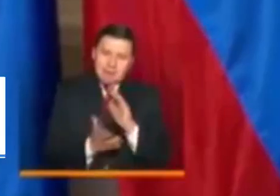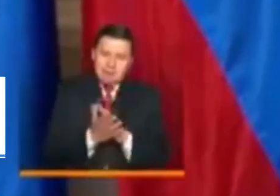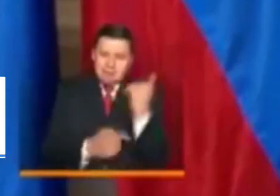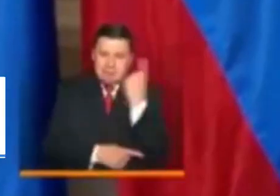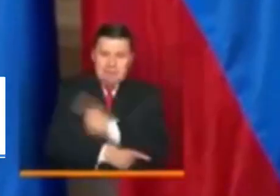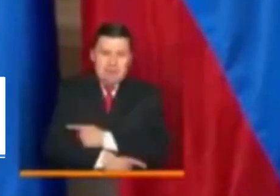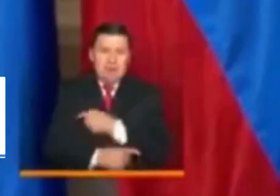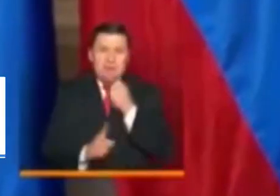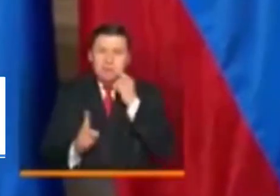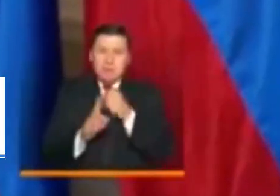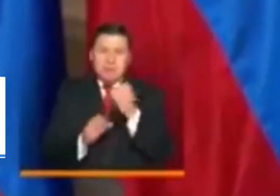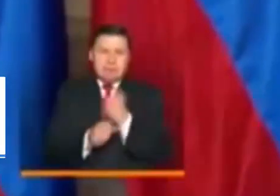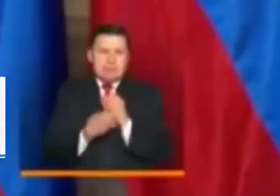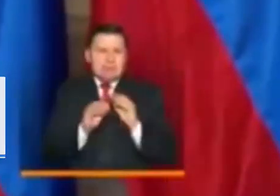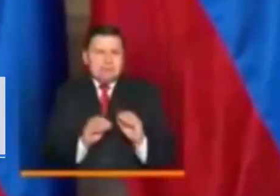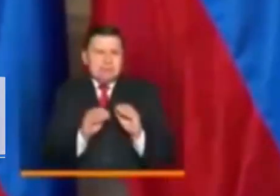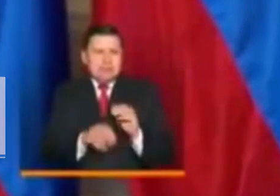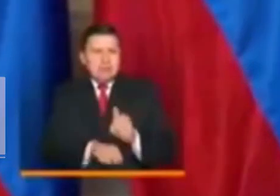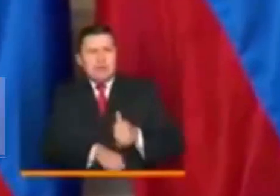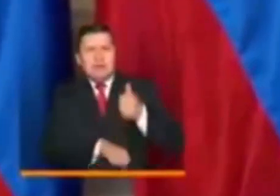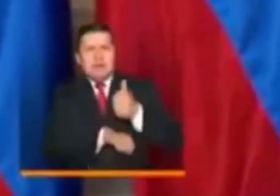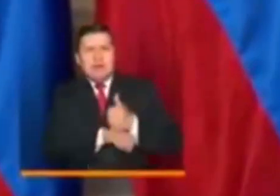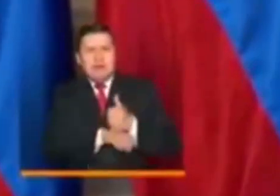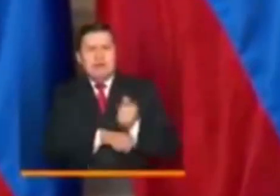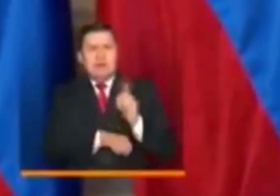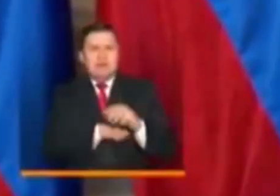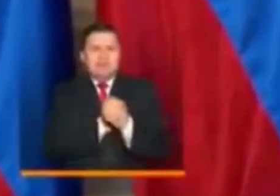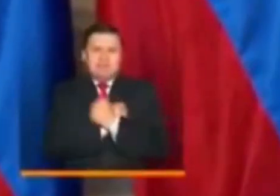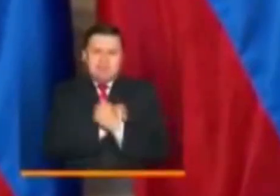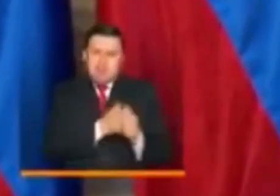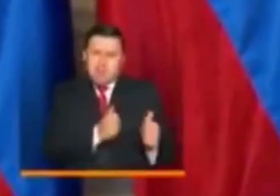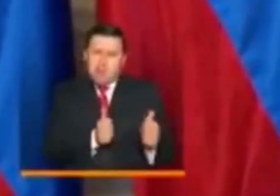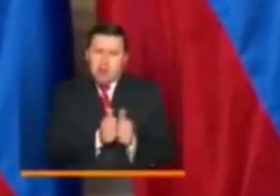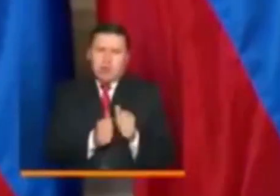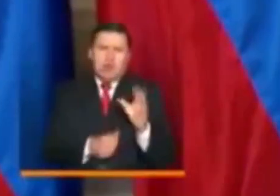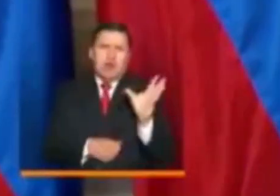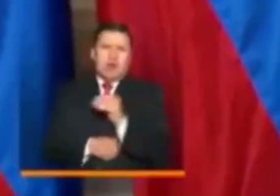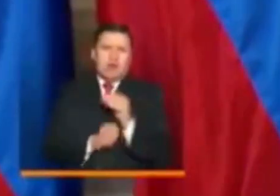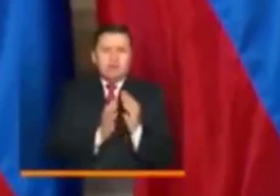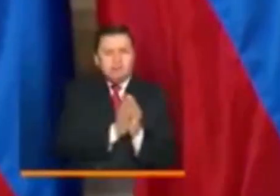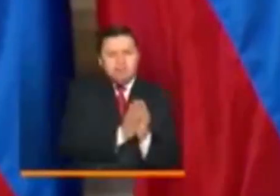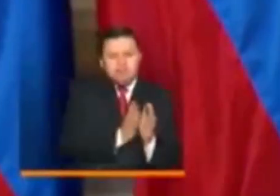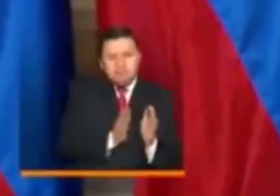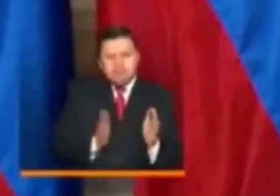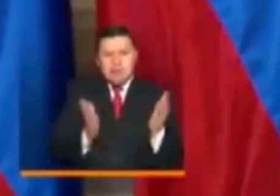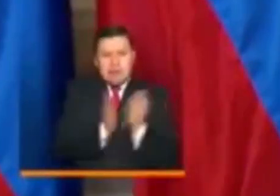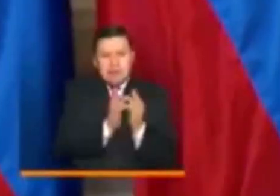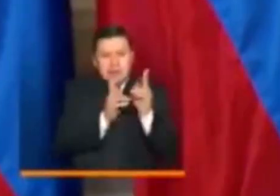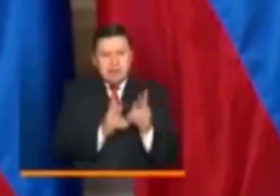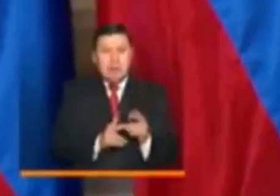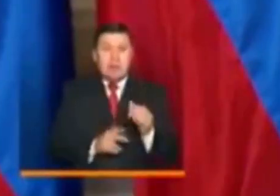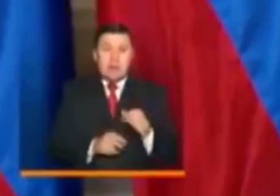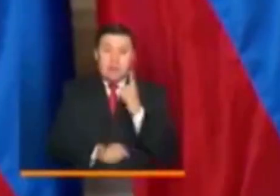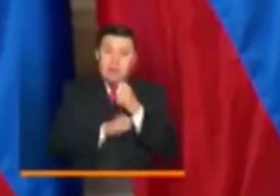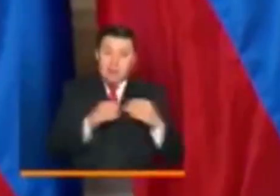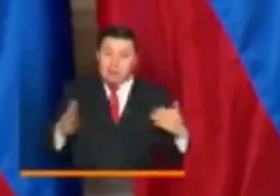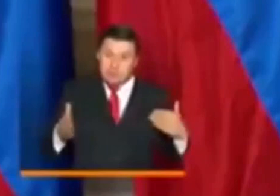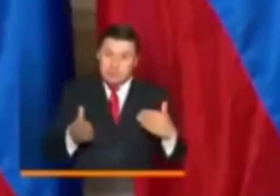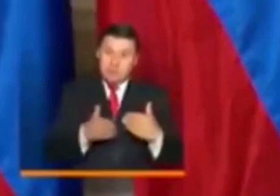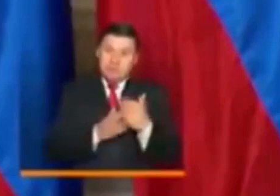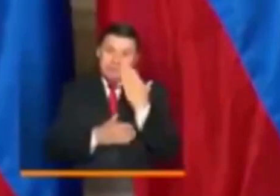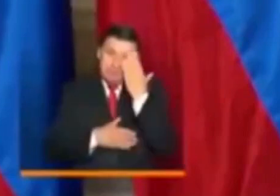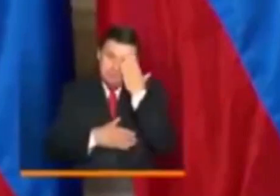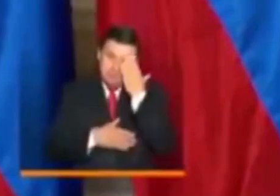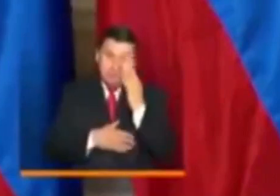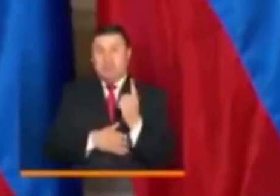un trabajo de los maestros, de los rectores y a ese amor que acompaña todas las etapas de los estudiantes. Y este ha sido un año que ha sido un